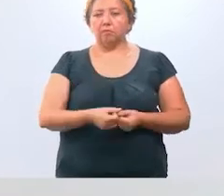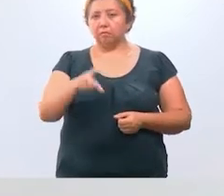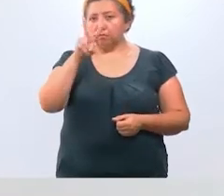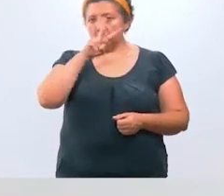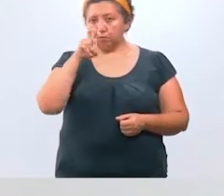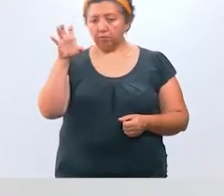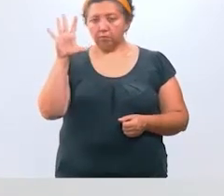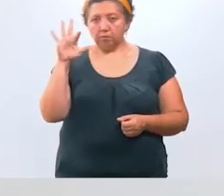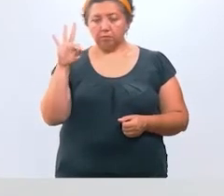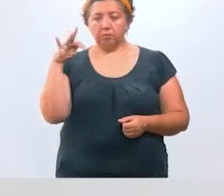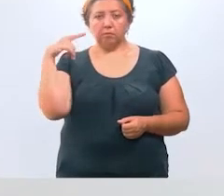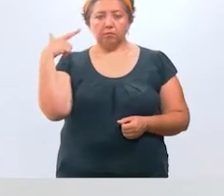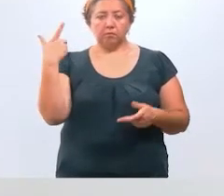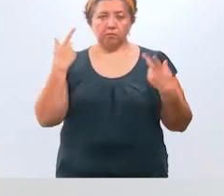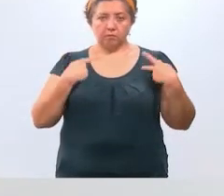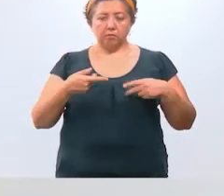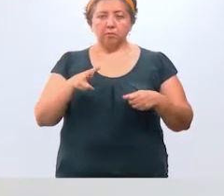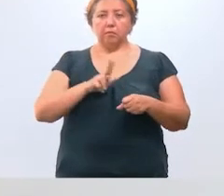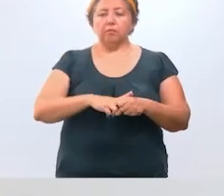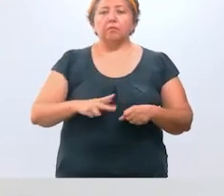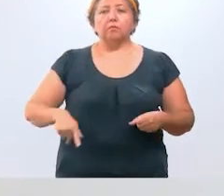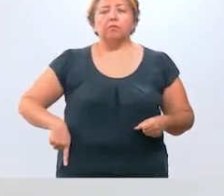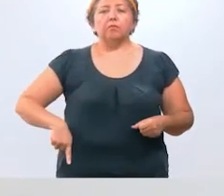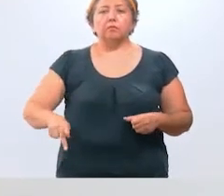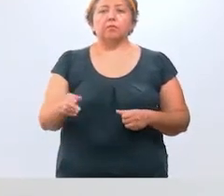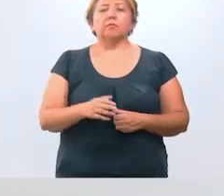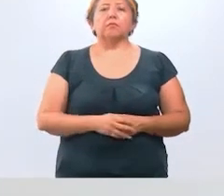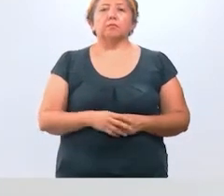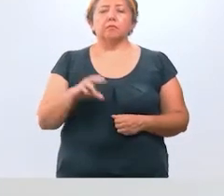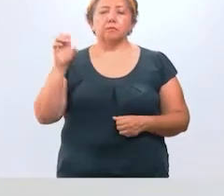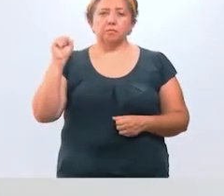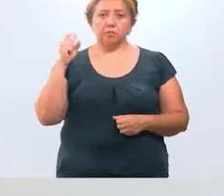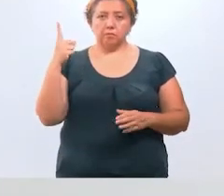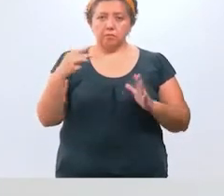tenemos 247 pacientes en hospitales públicos.